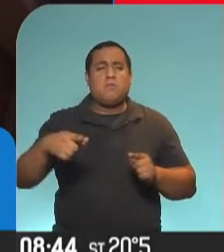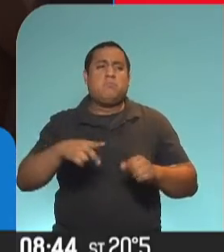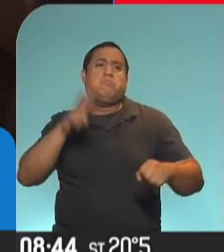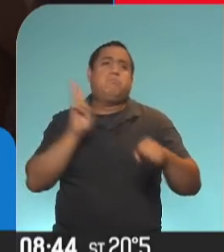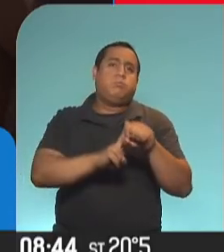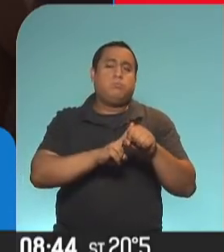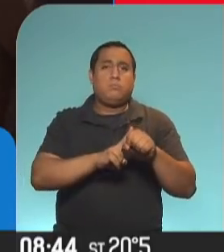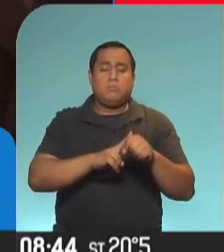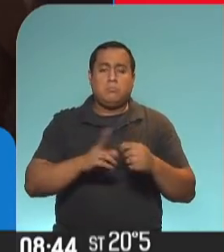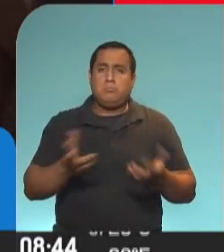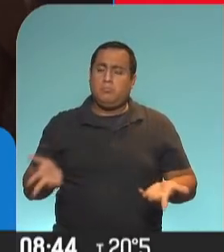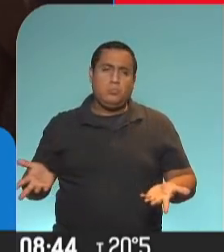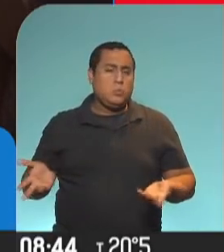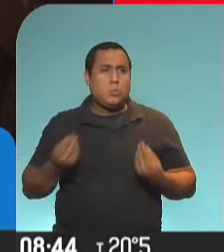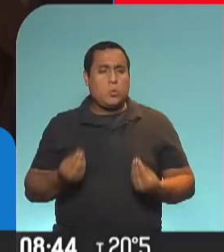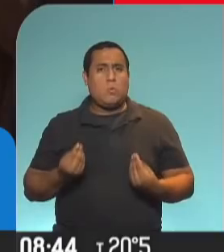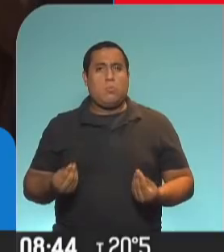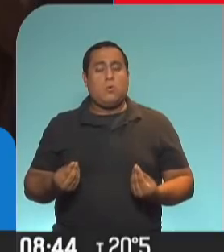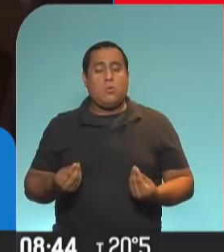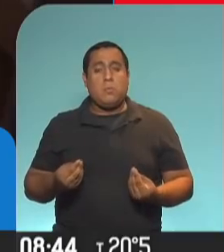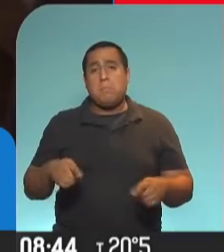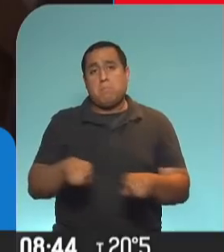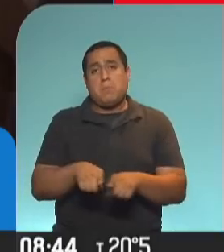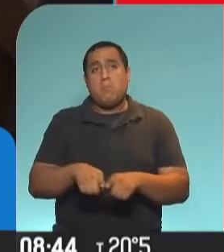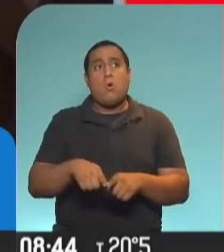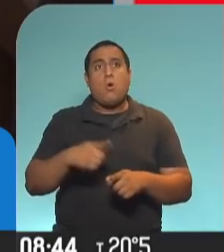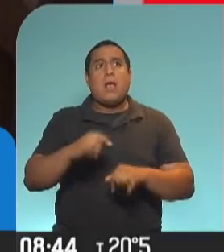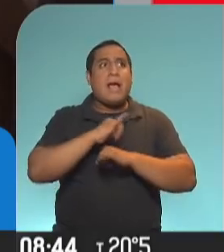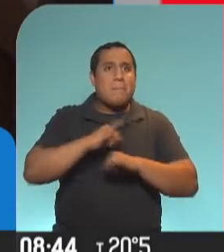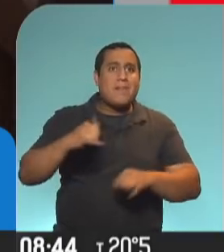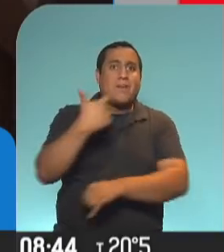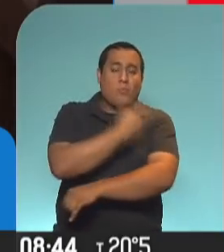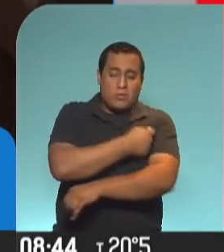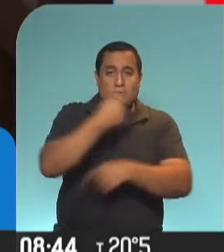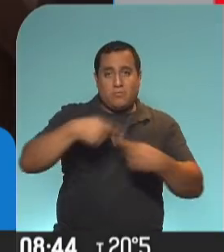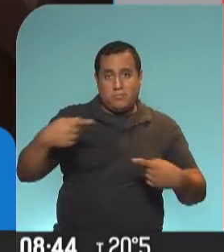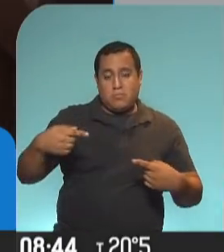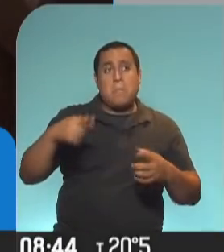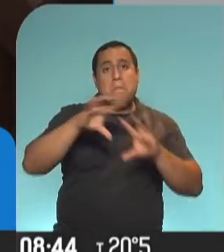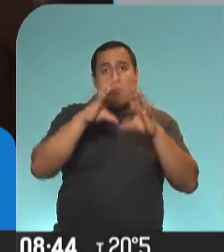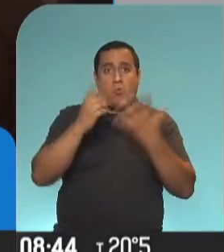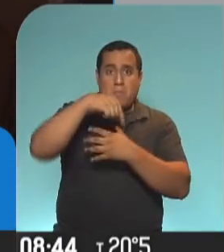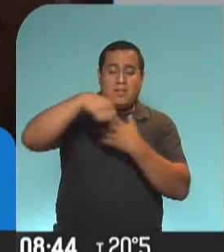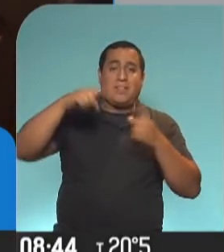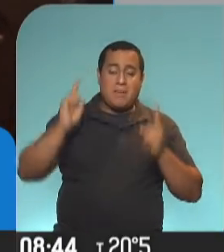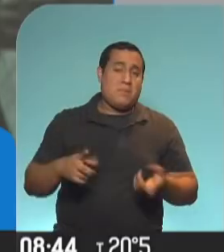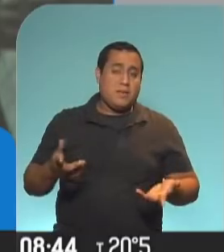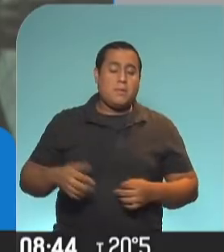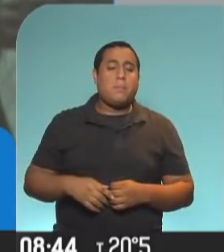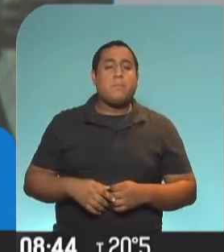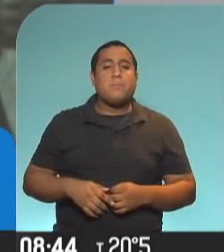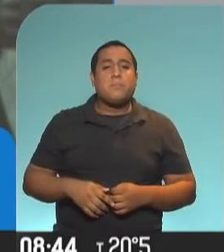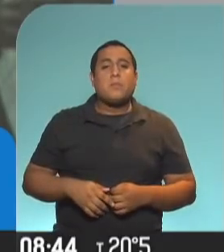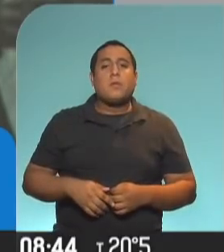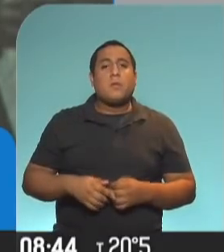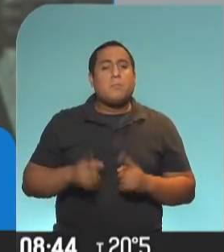de determinados contenidos, como ha ocurrido con campañas de vacunación en distintos países del mundo. Martín, y lo concreto también, cuando